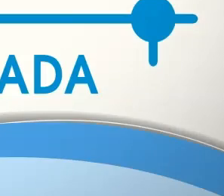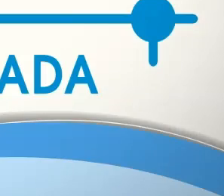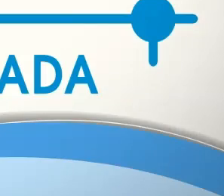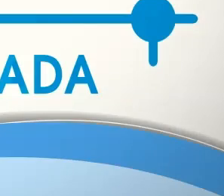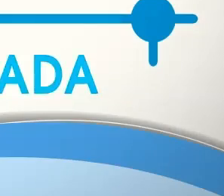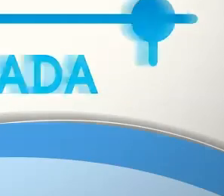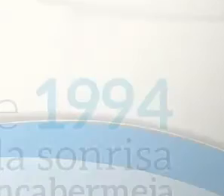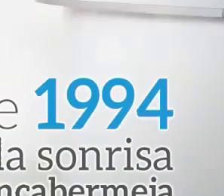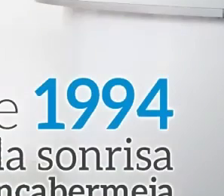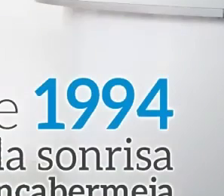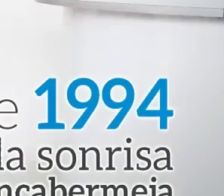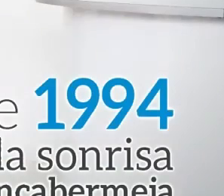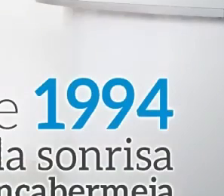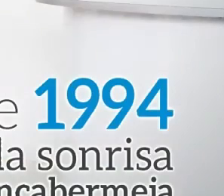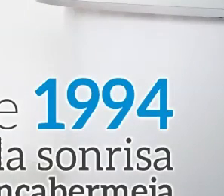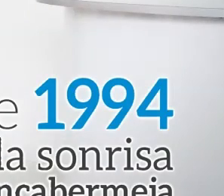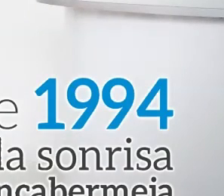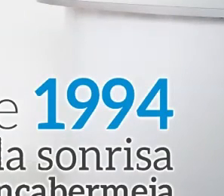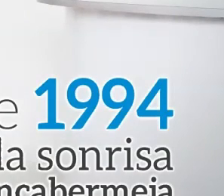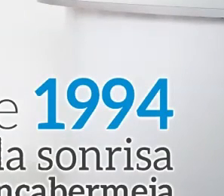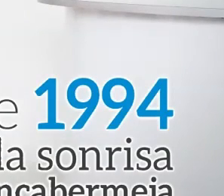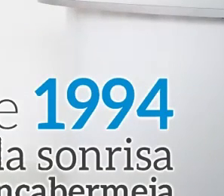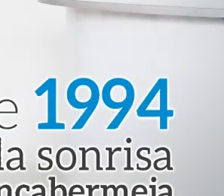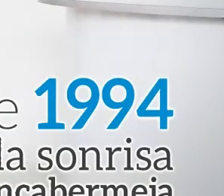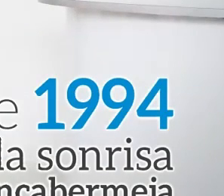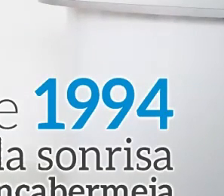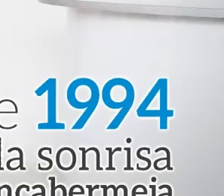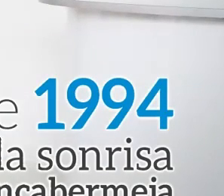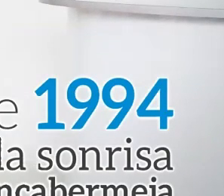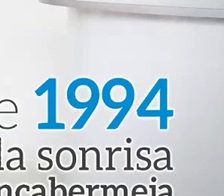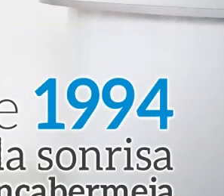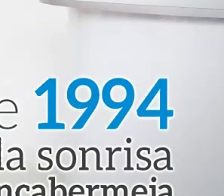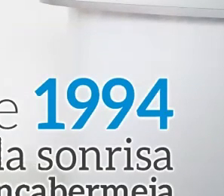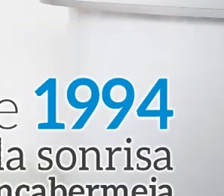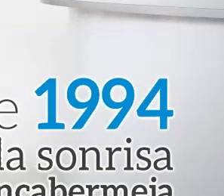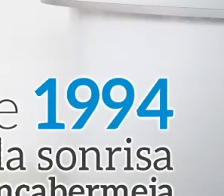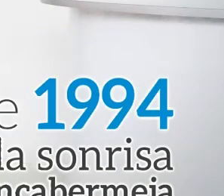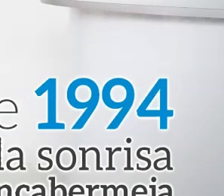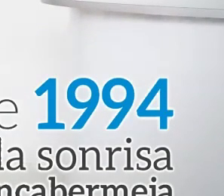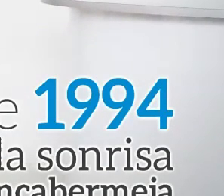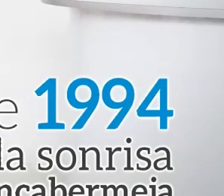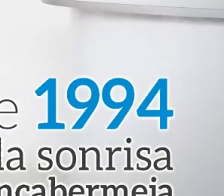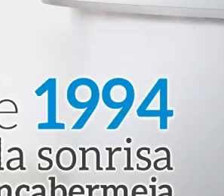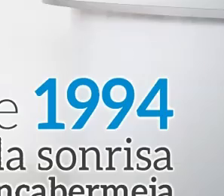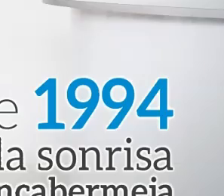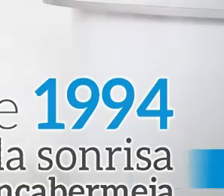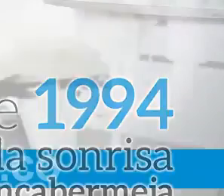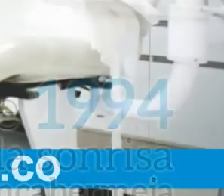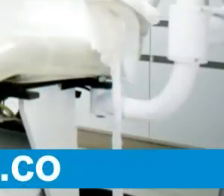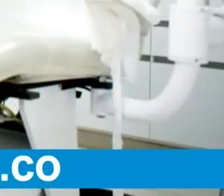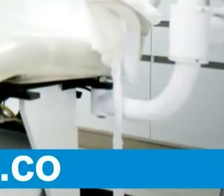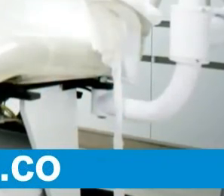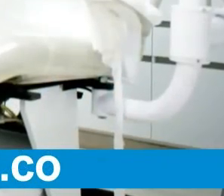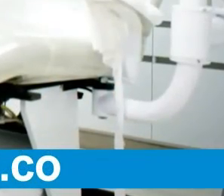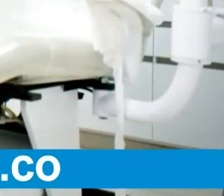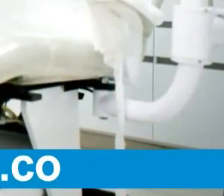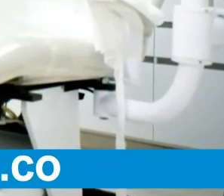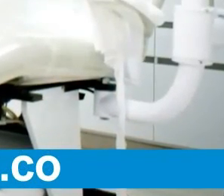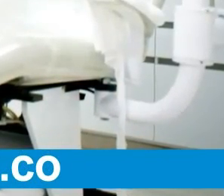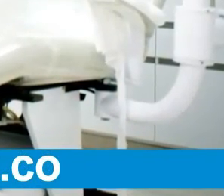Crom, odontología especializada. Desde 1994 somos la sonrisa de Barranca Bermeja. La